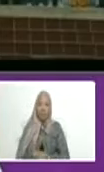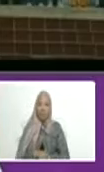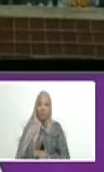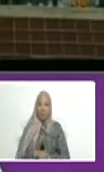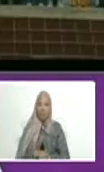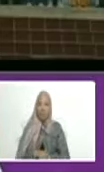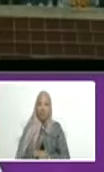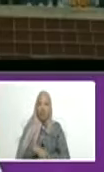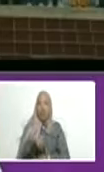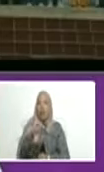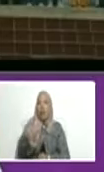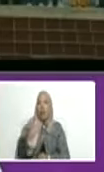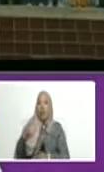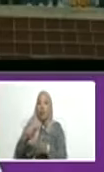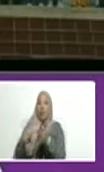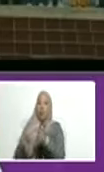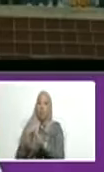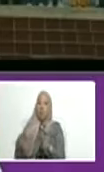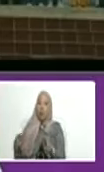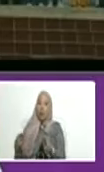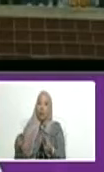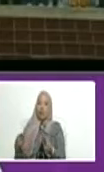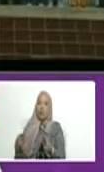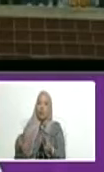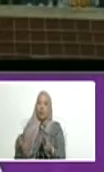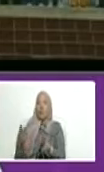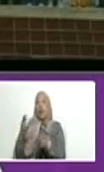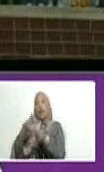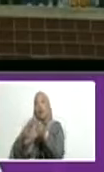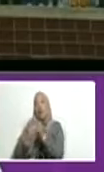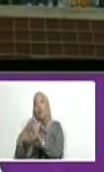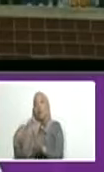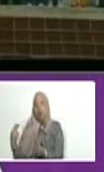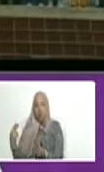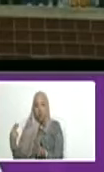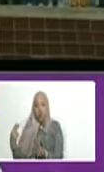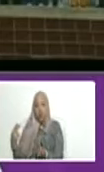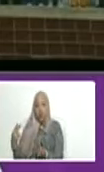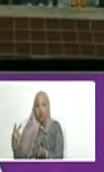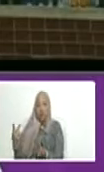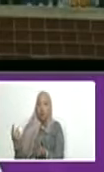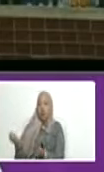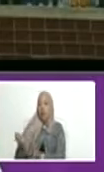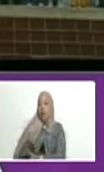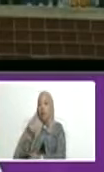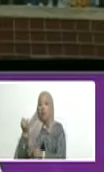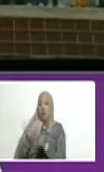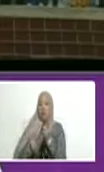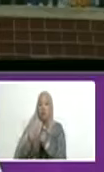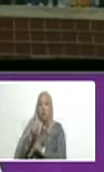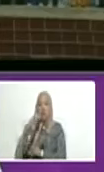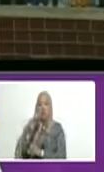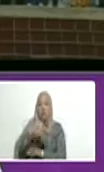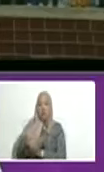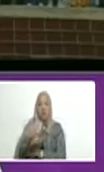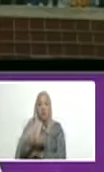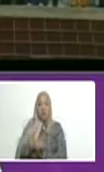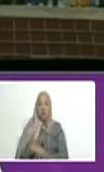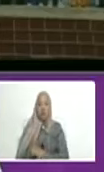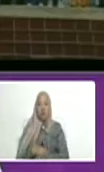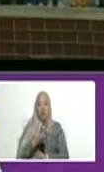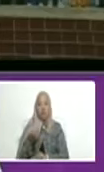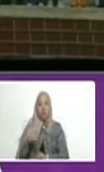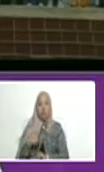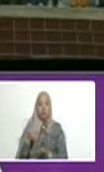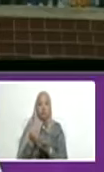Somos la gente de la paz. Somos la garantía de la paz. Y ellos los apellidos. Si